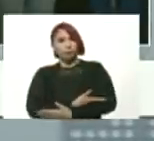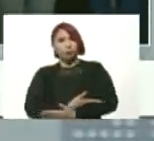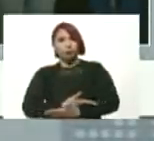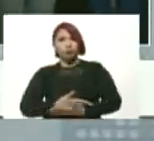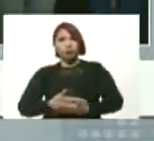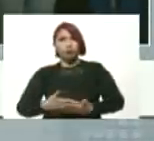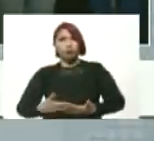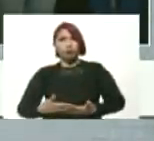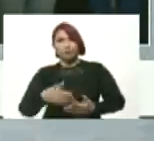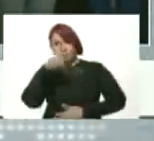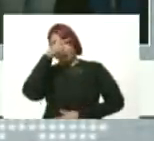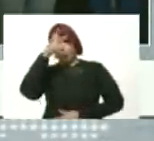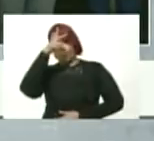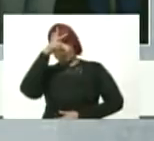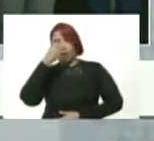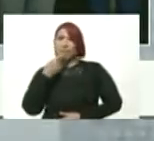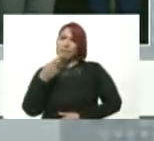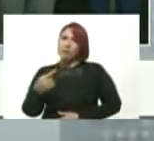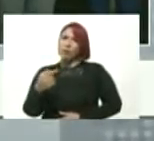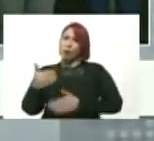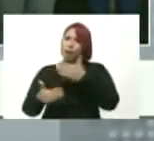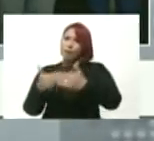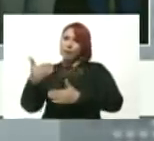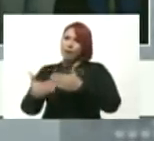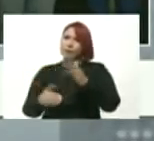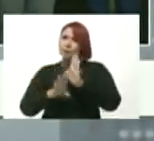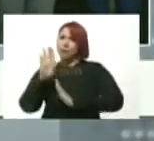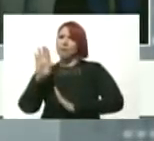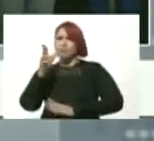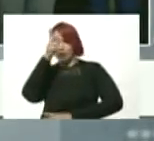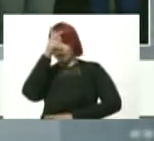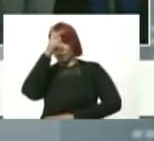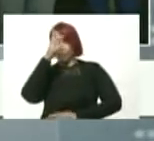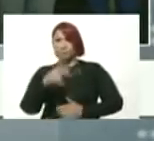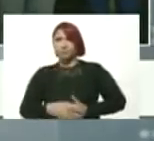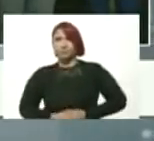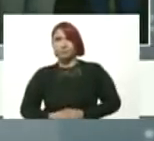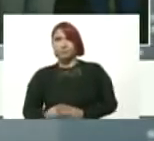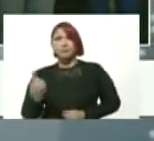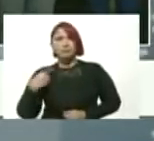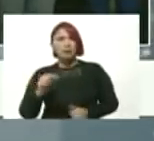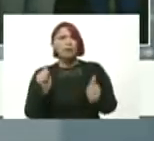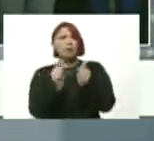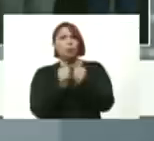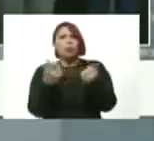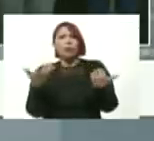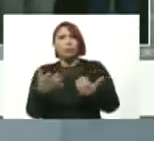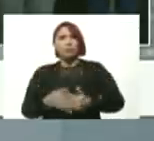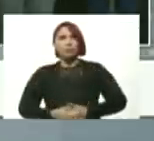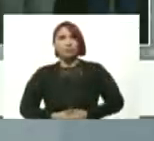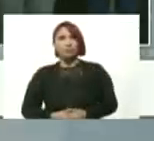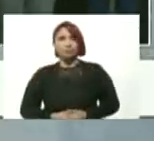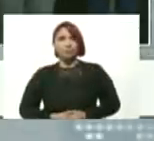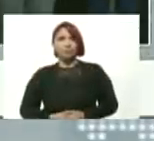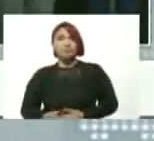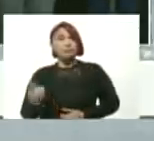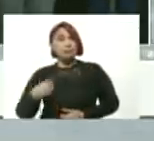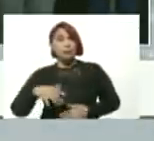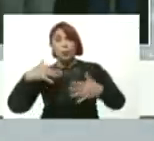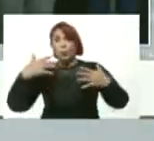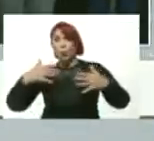le digo adelante fa con falcón tiene con qué y tiene